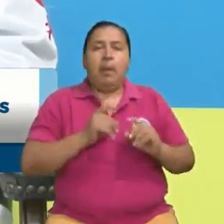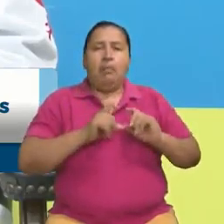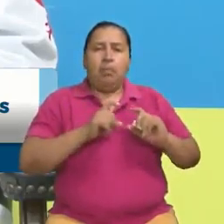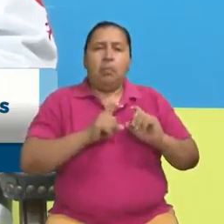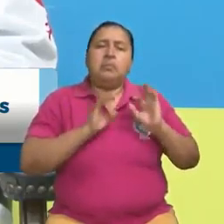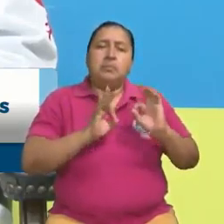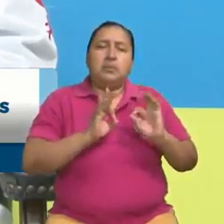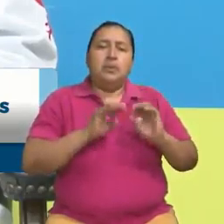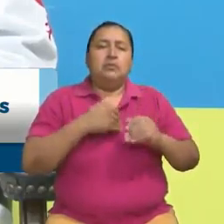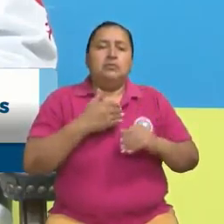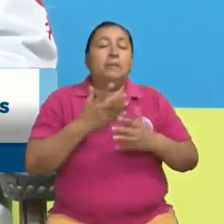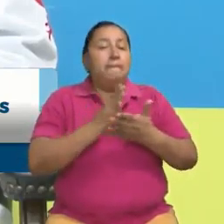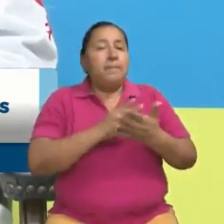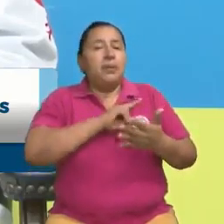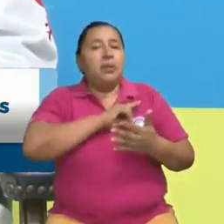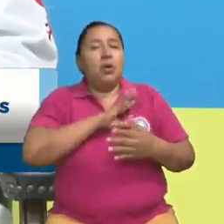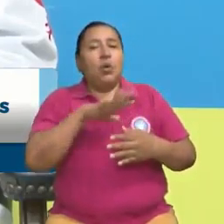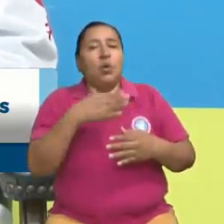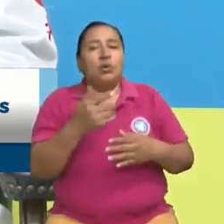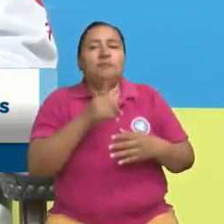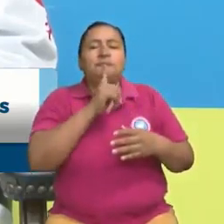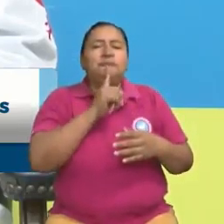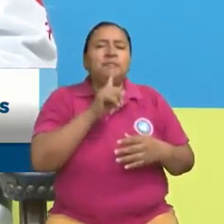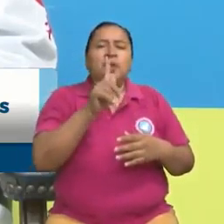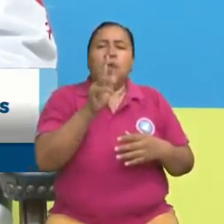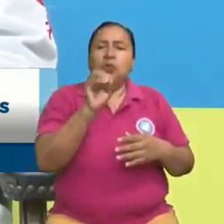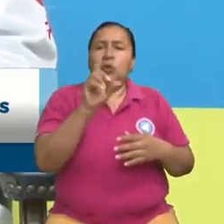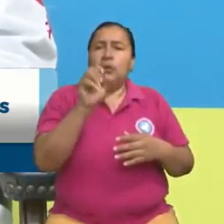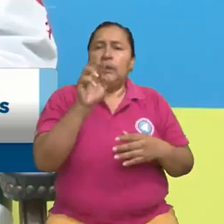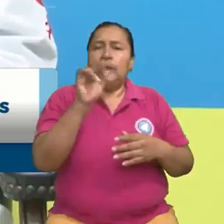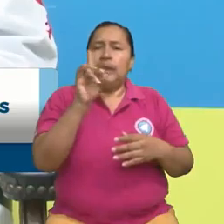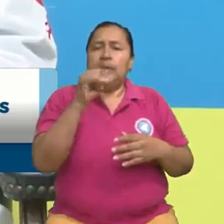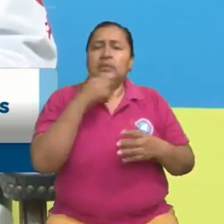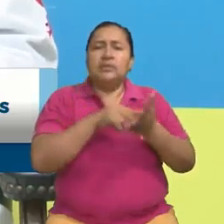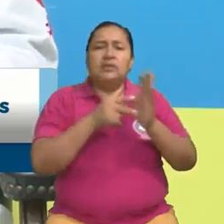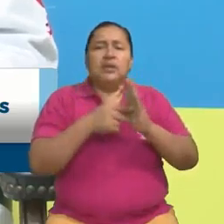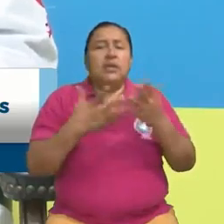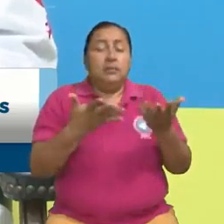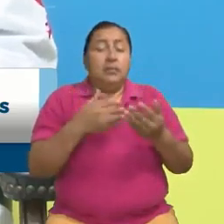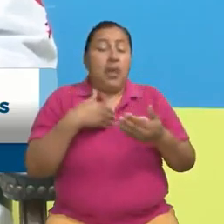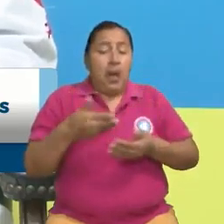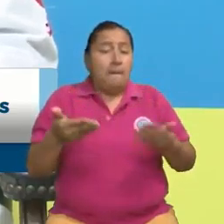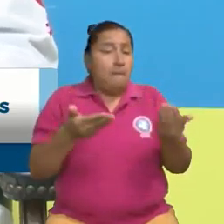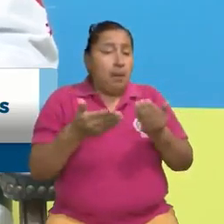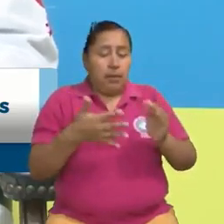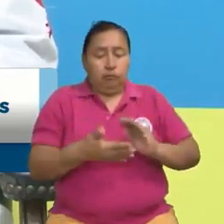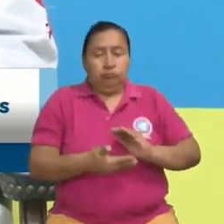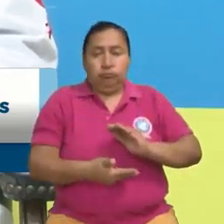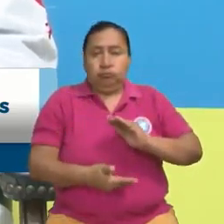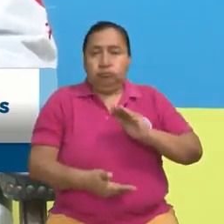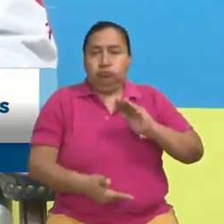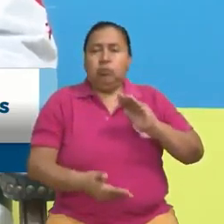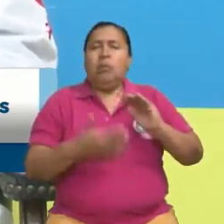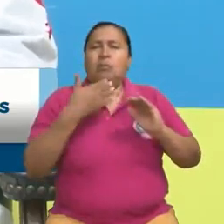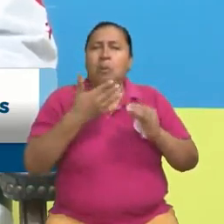son muy complejas. Cuando hablamos de tolerada, ¿a qué nos referimos? Que el bebé se va a desarrollar bien, va a tener un buen